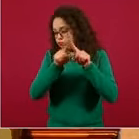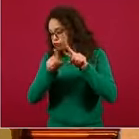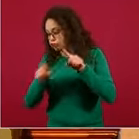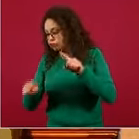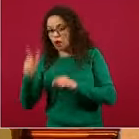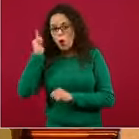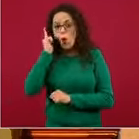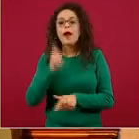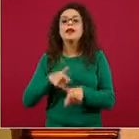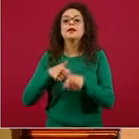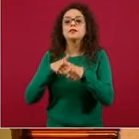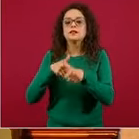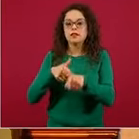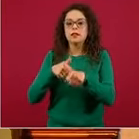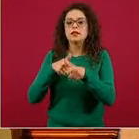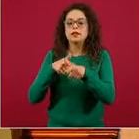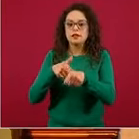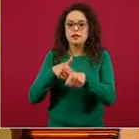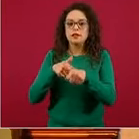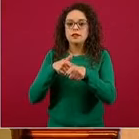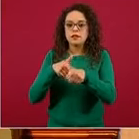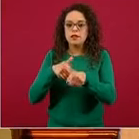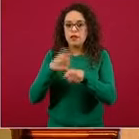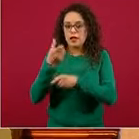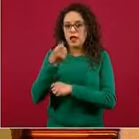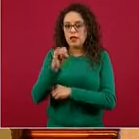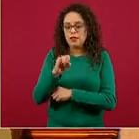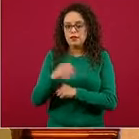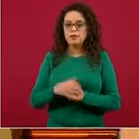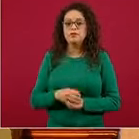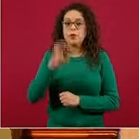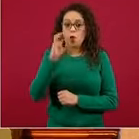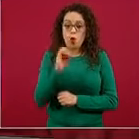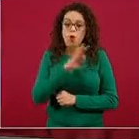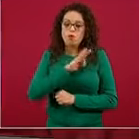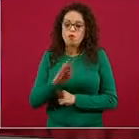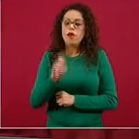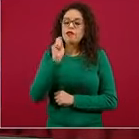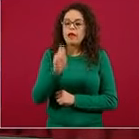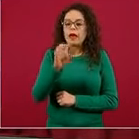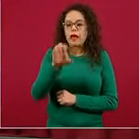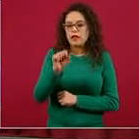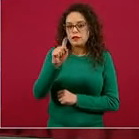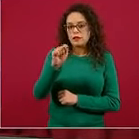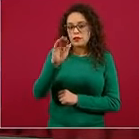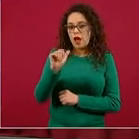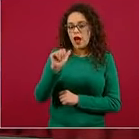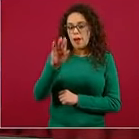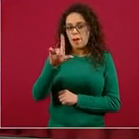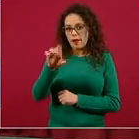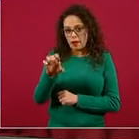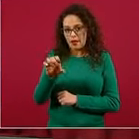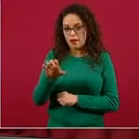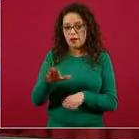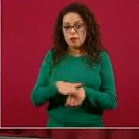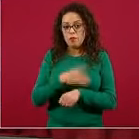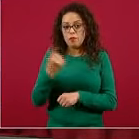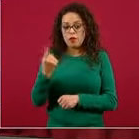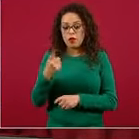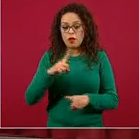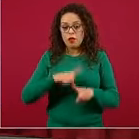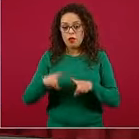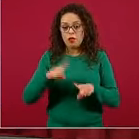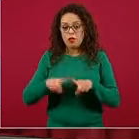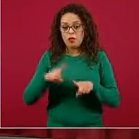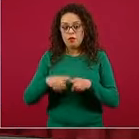aunque se pueda representar como mínimo una estabilización en base a las medidas que sabemos la Ciudad de México